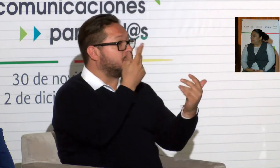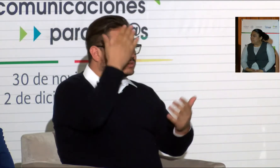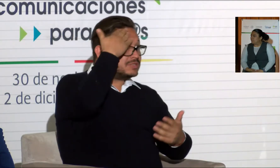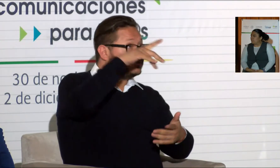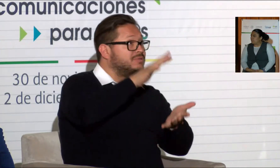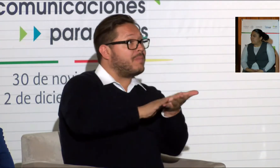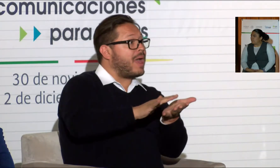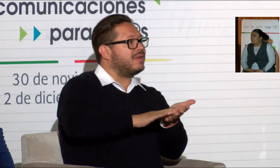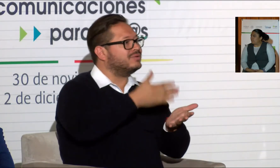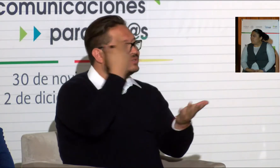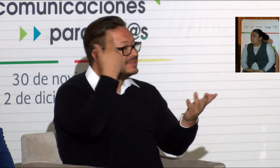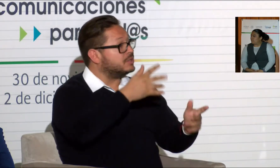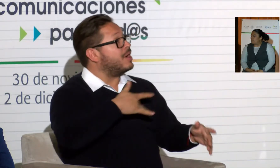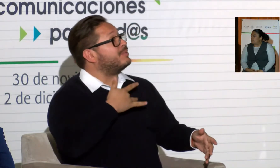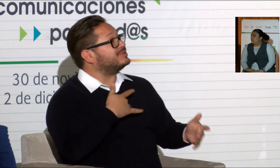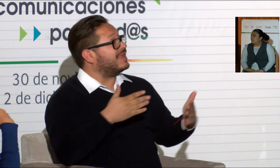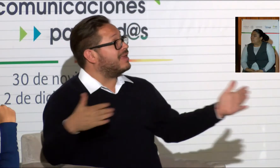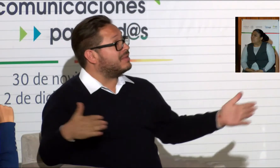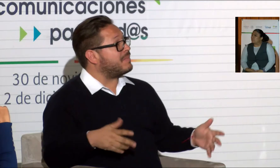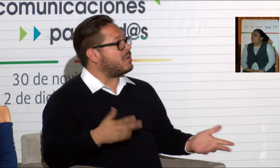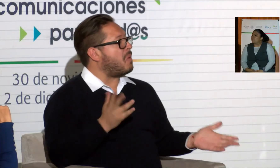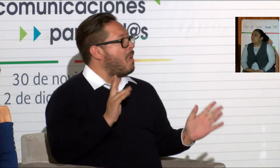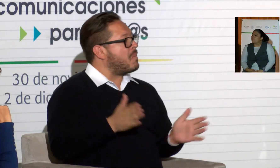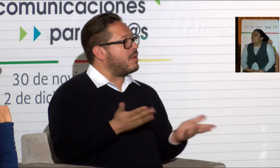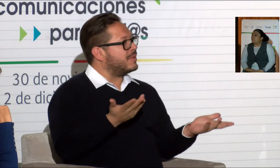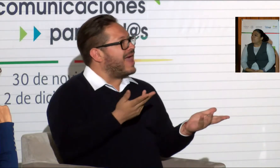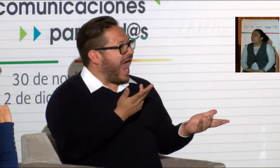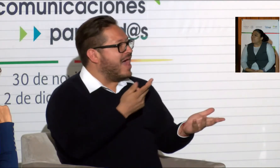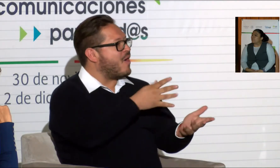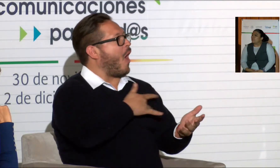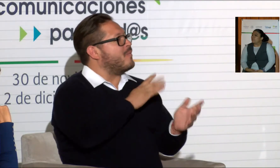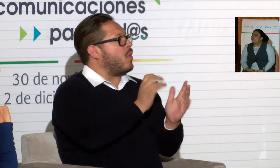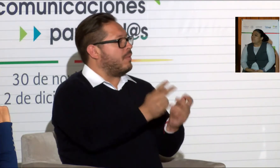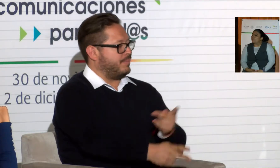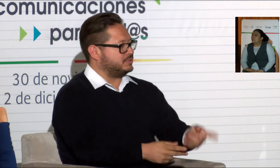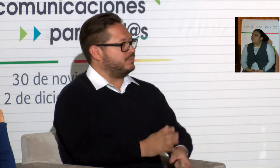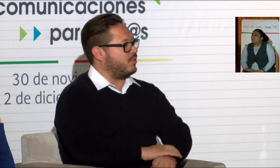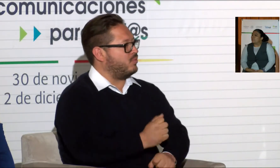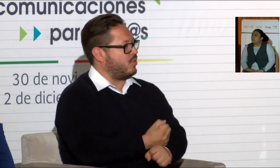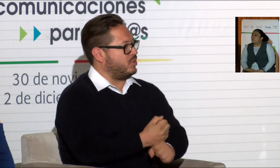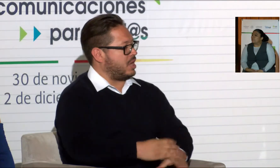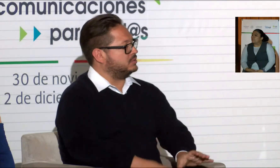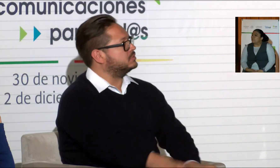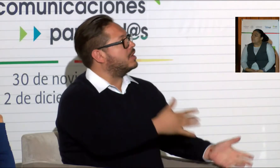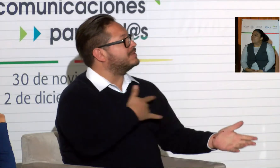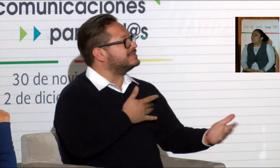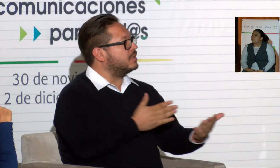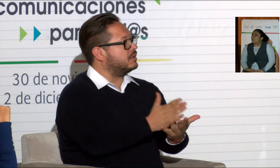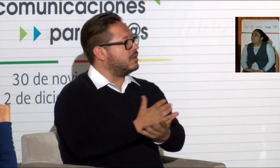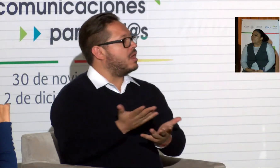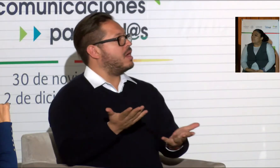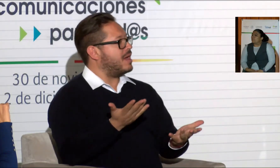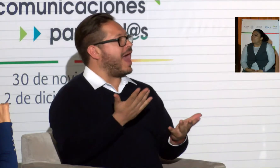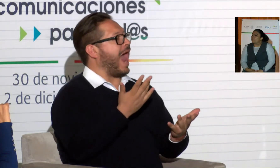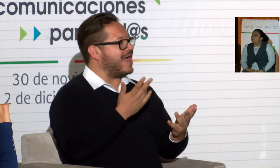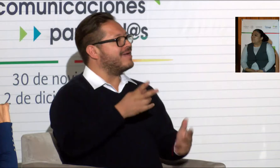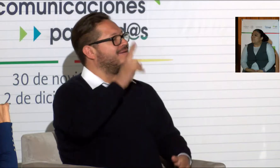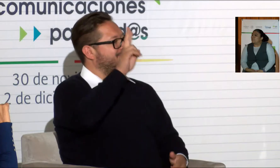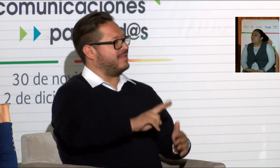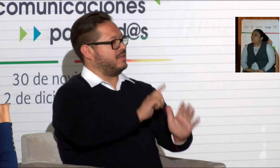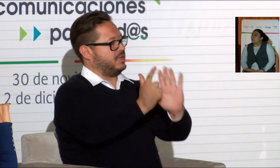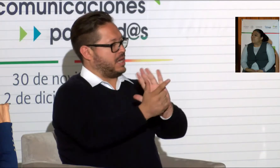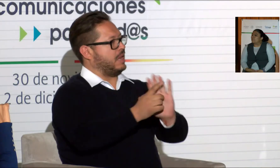De verdad, les invito a crear conciencia, a abrir su panorama ante la discapacidad auditiva,